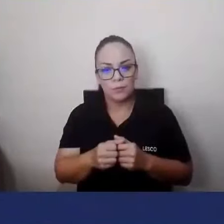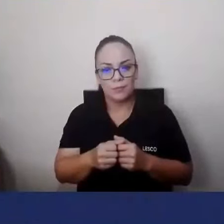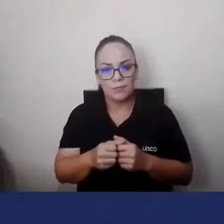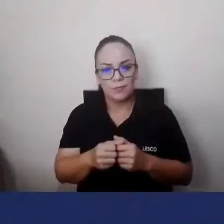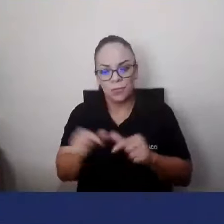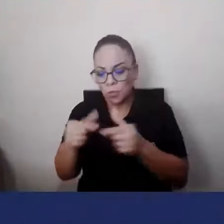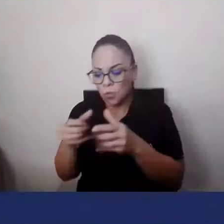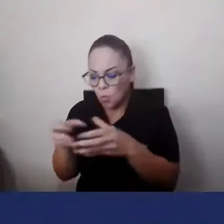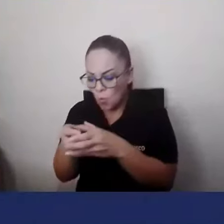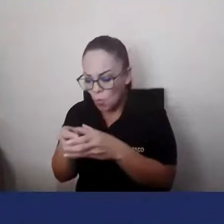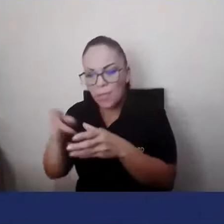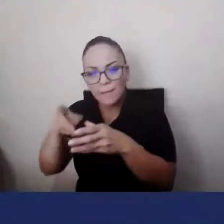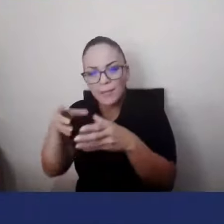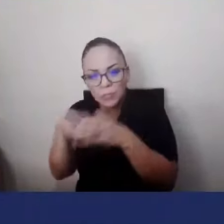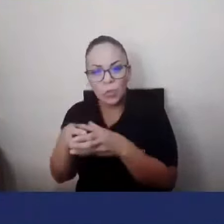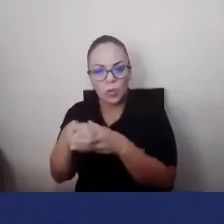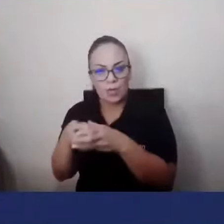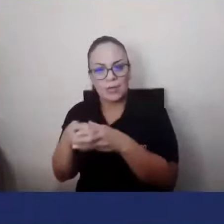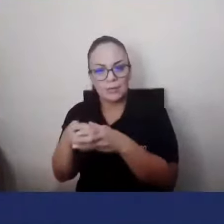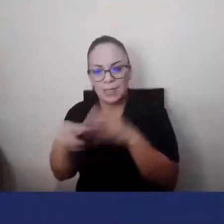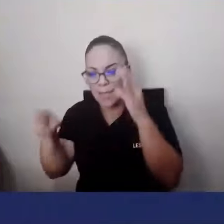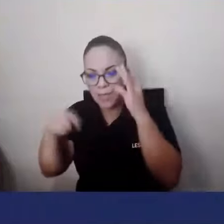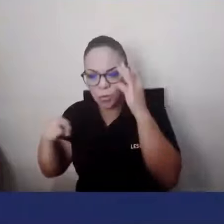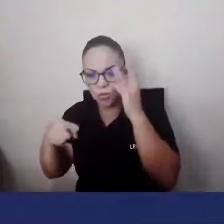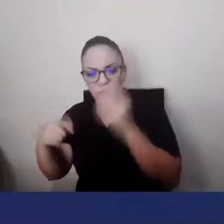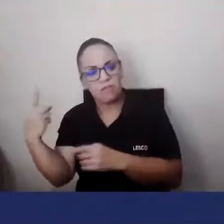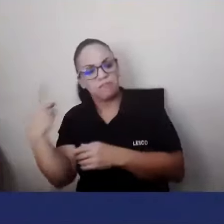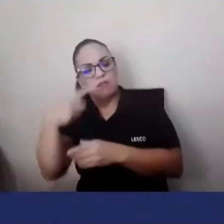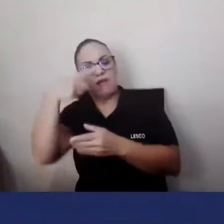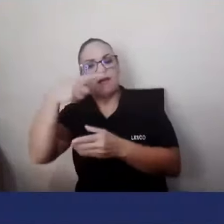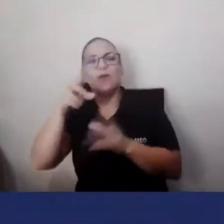hincar, y de hecho están hincando